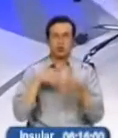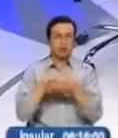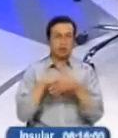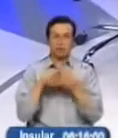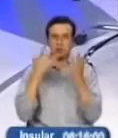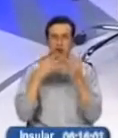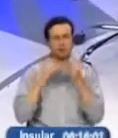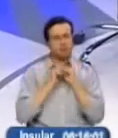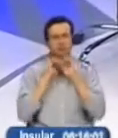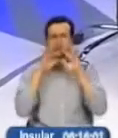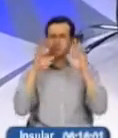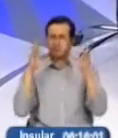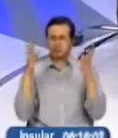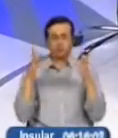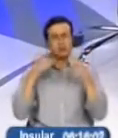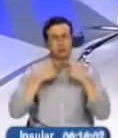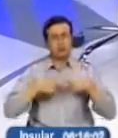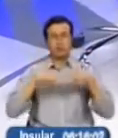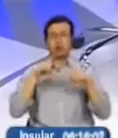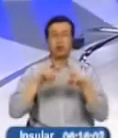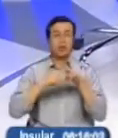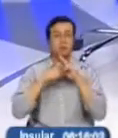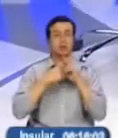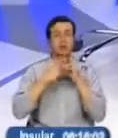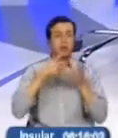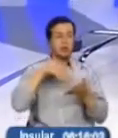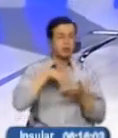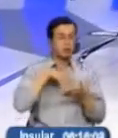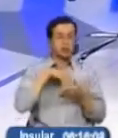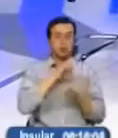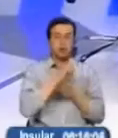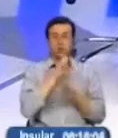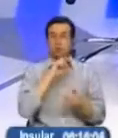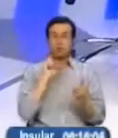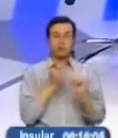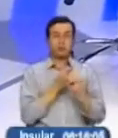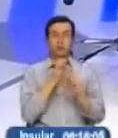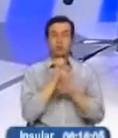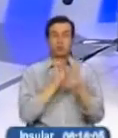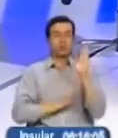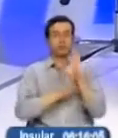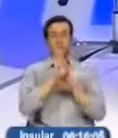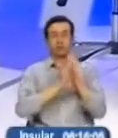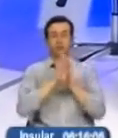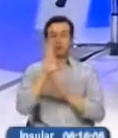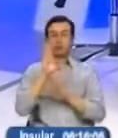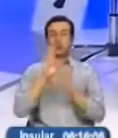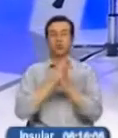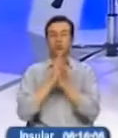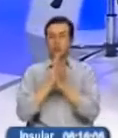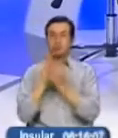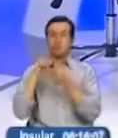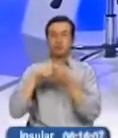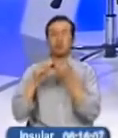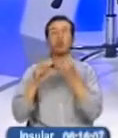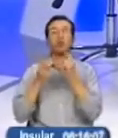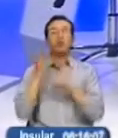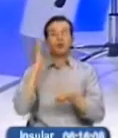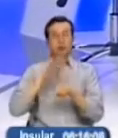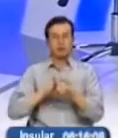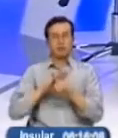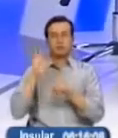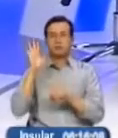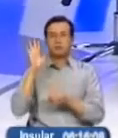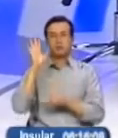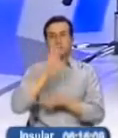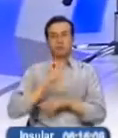fronteras, sino generar conocimiento en el país. Cuando yo hablo que somos el país que más crece en publicaciones en revistas indexadas por cuarto año consecutivo en toda